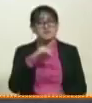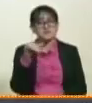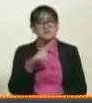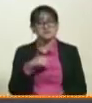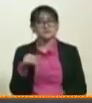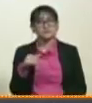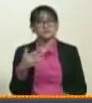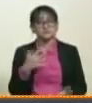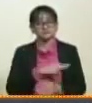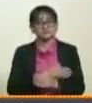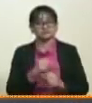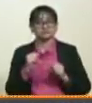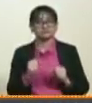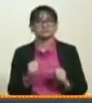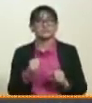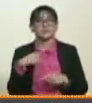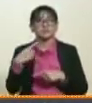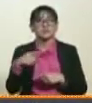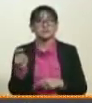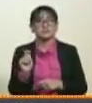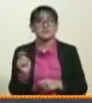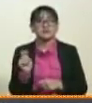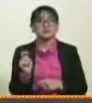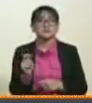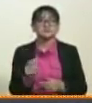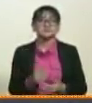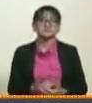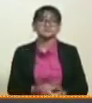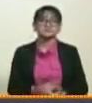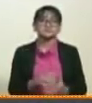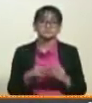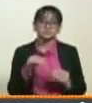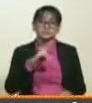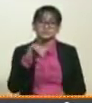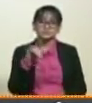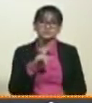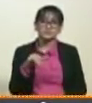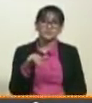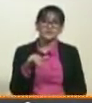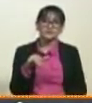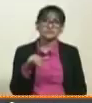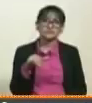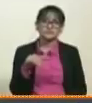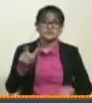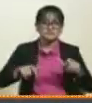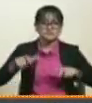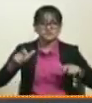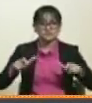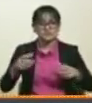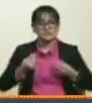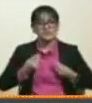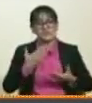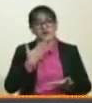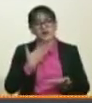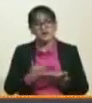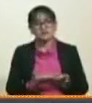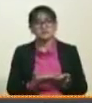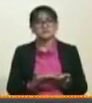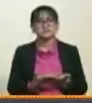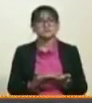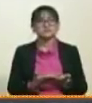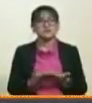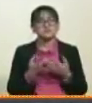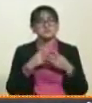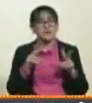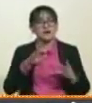pues puede estar fortalecido en los próximos meses con su sistema eléctrico los zulianos conscientes los lados conscientes por eso agradecerles la